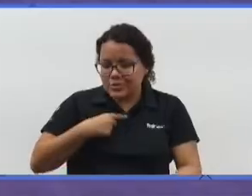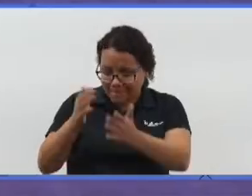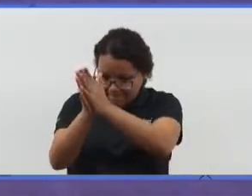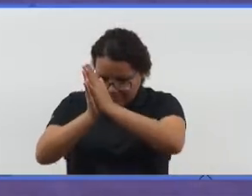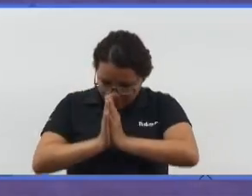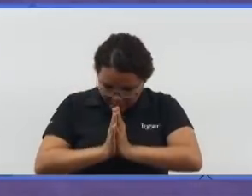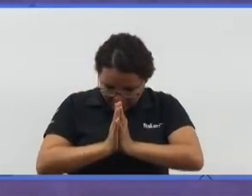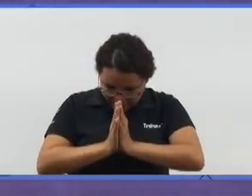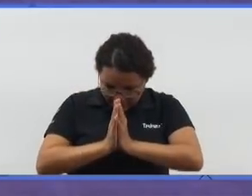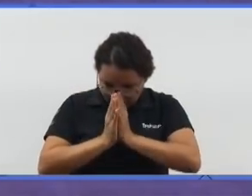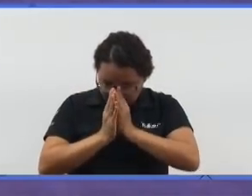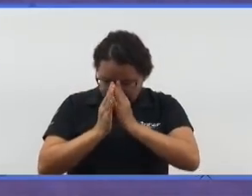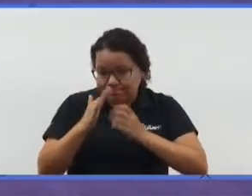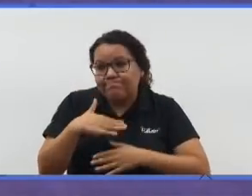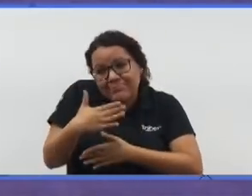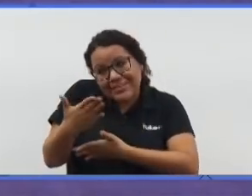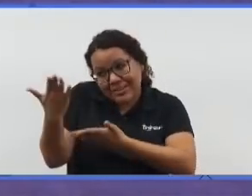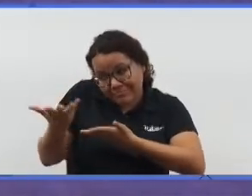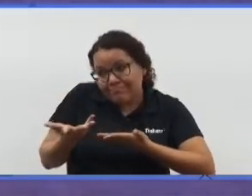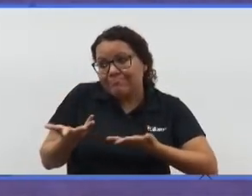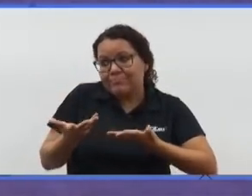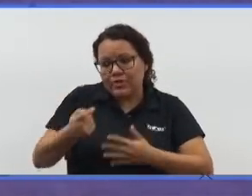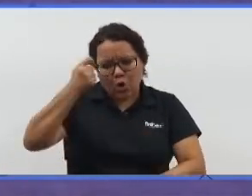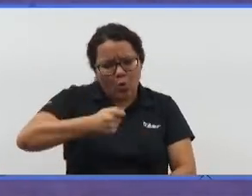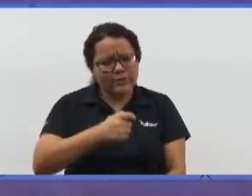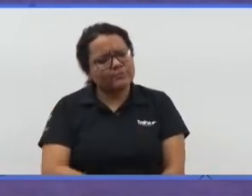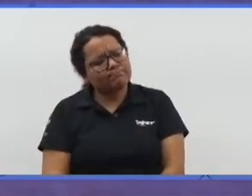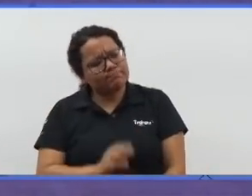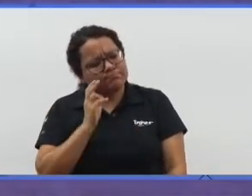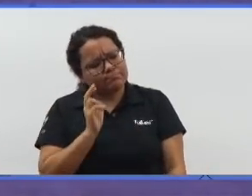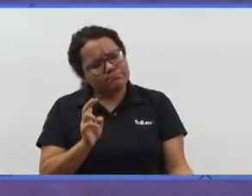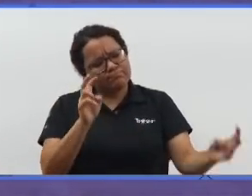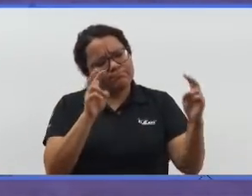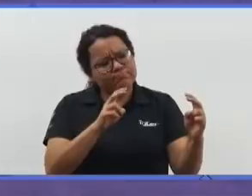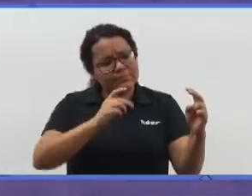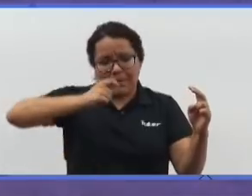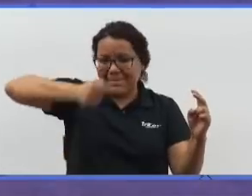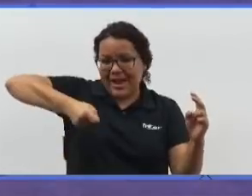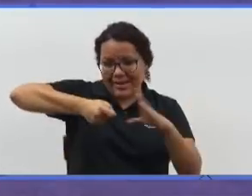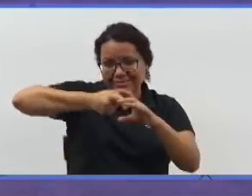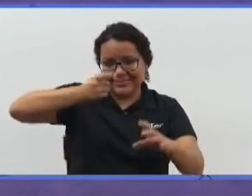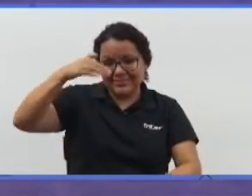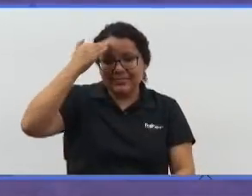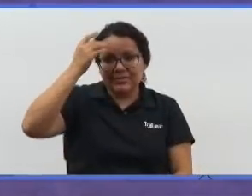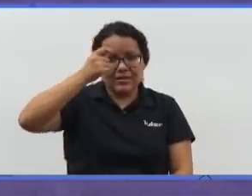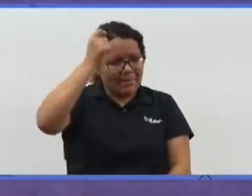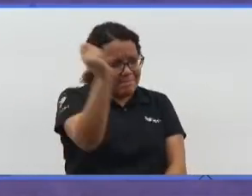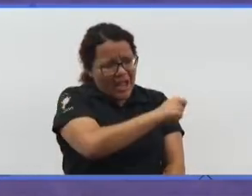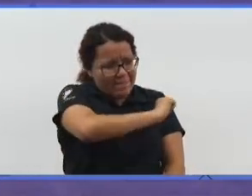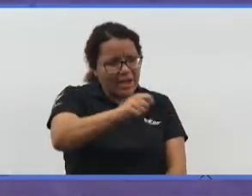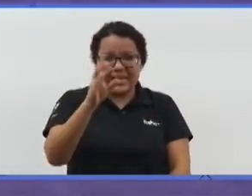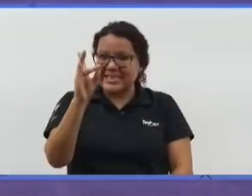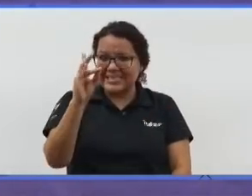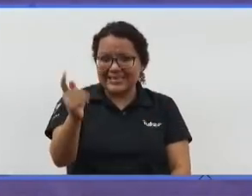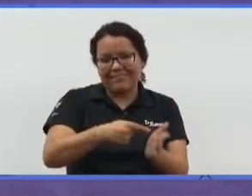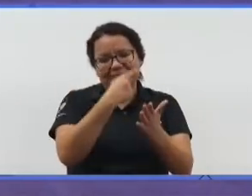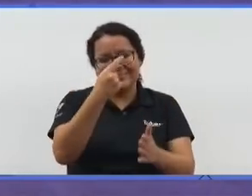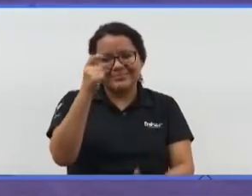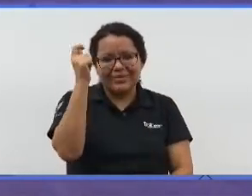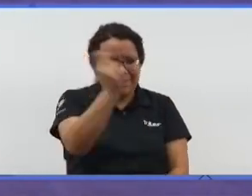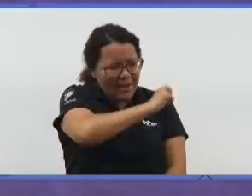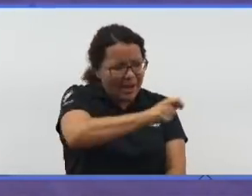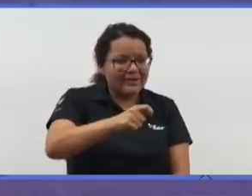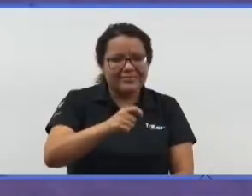tenga clemencia de mí el juez se le queda viendo los ojos agarré ese martillo y le pegó siete veces en la cabeza